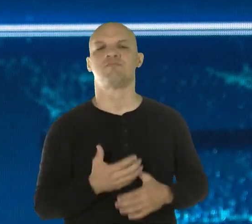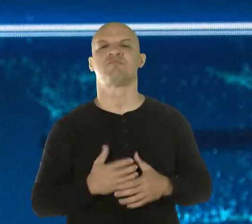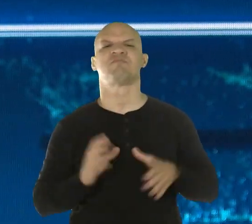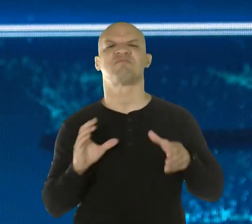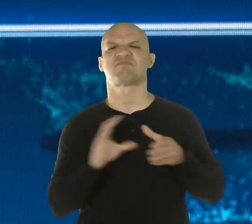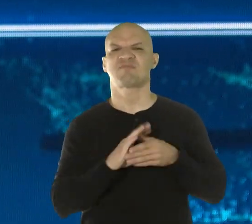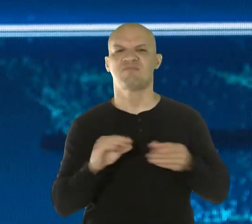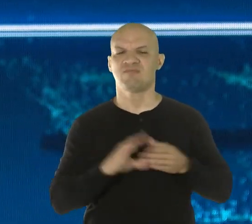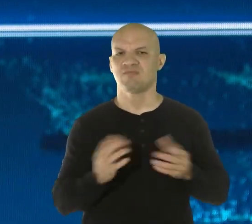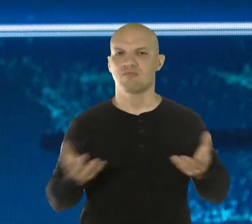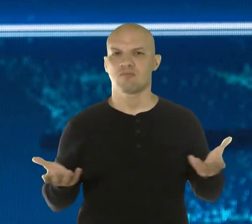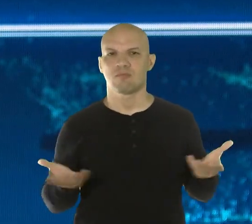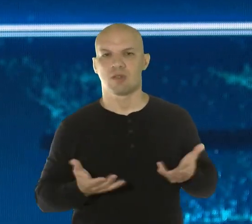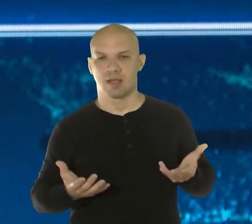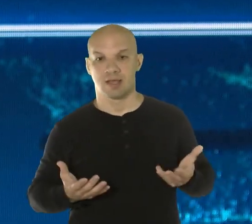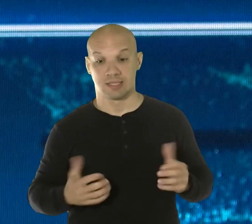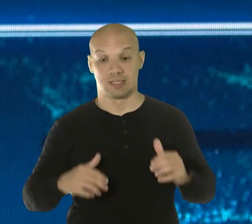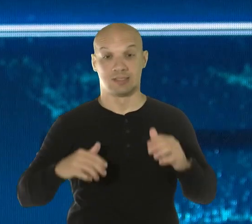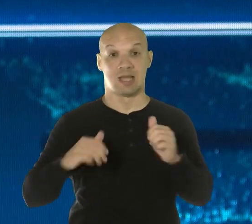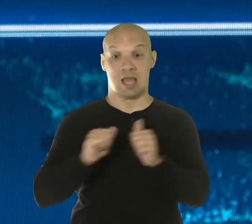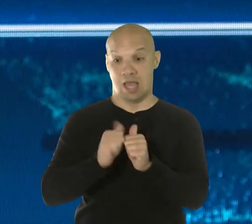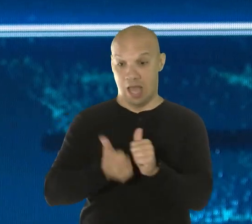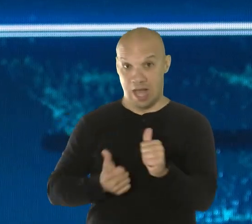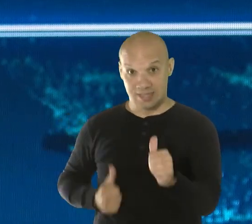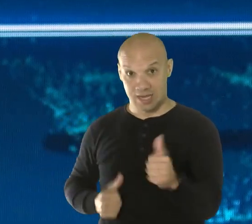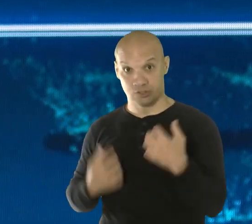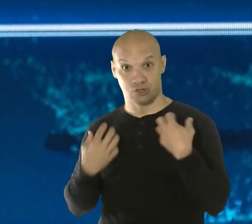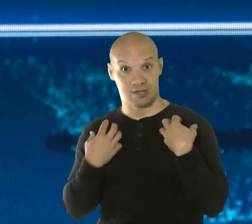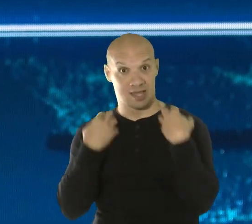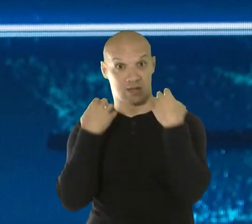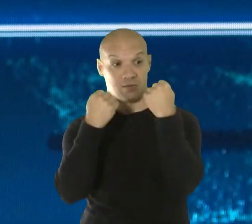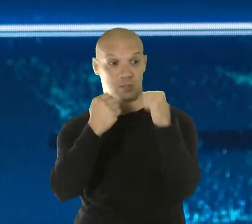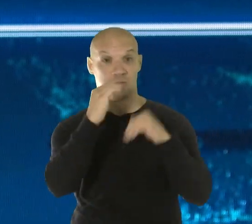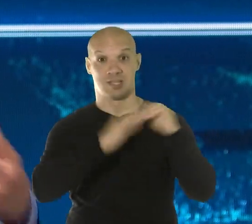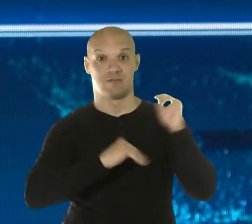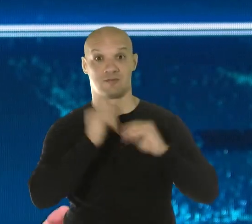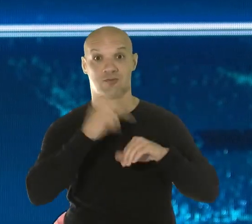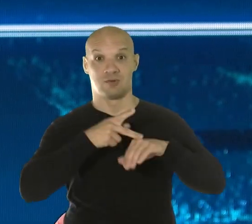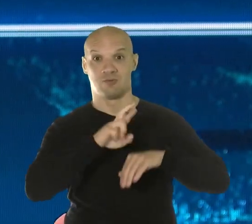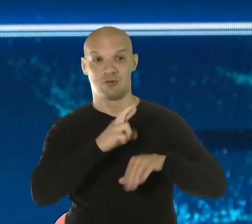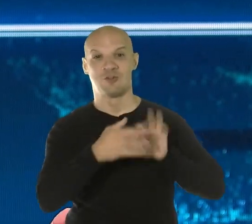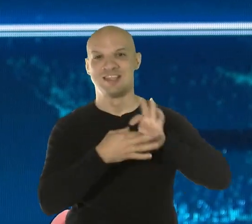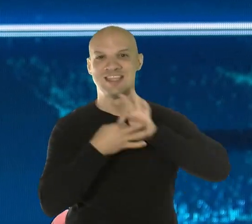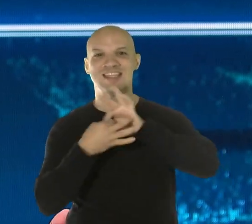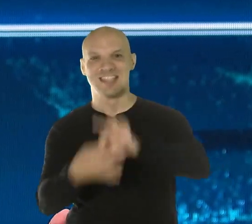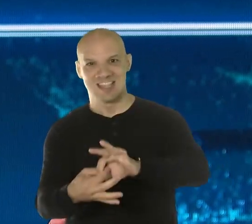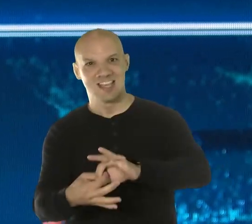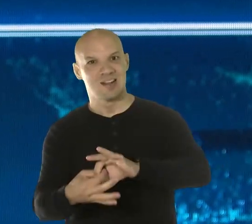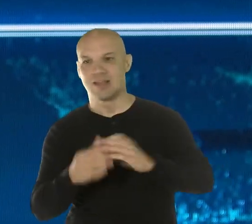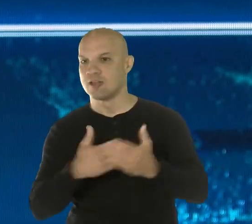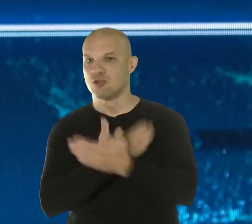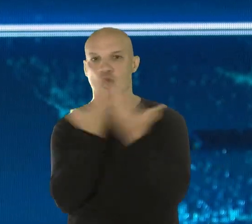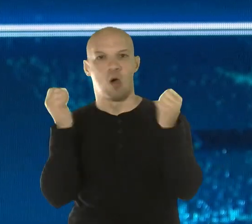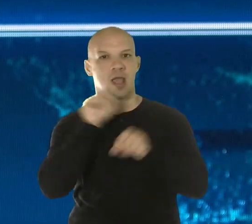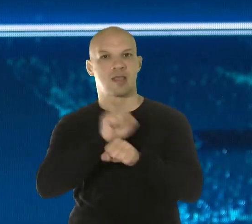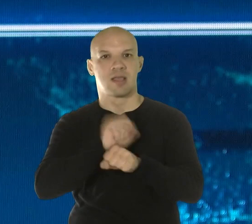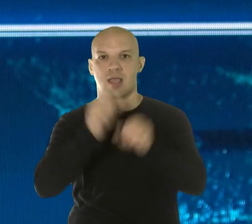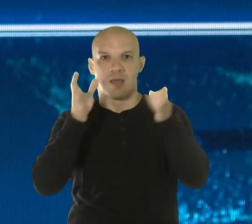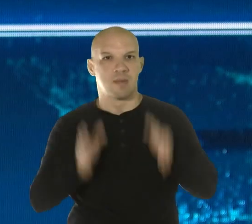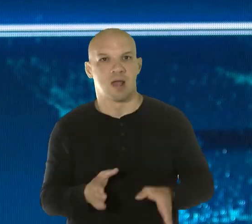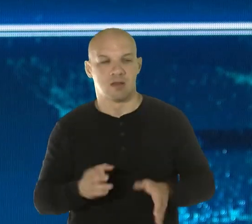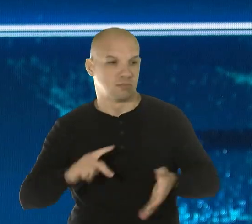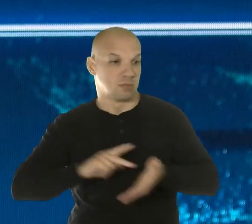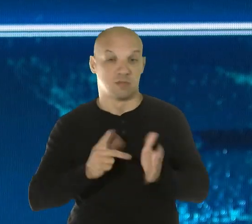que en parte los atrasos en la recuperación de la infraestructura en Puerto Rico tiene que ver con la ausencia de trabajadores. Así que pérdida